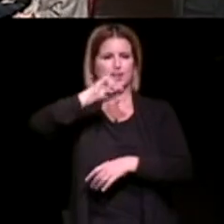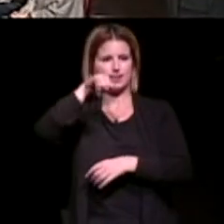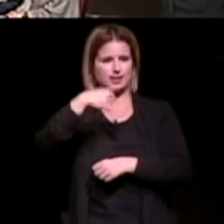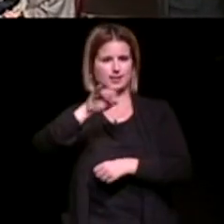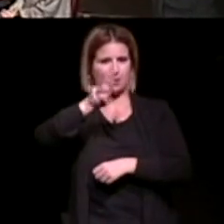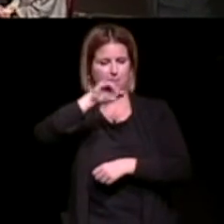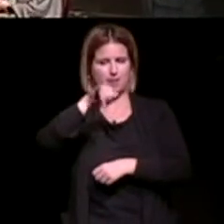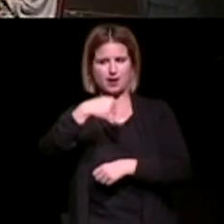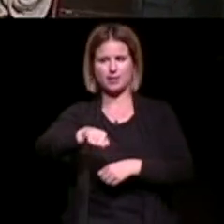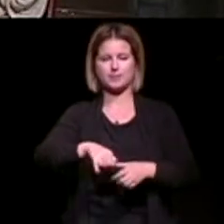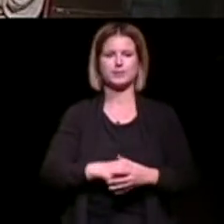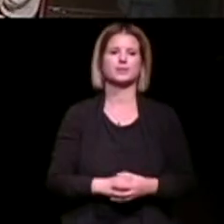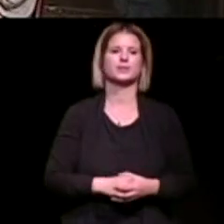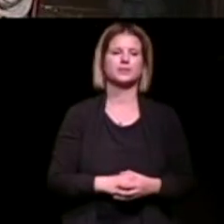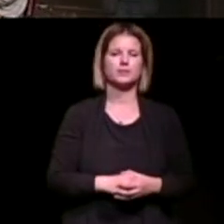Pérez